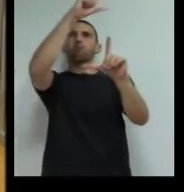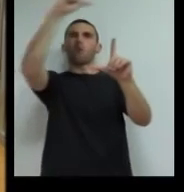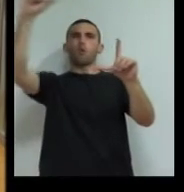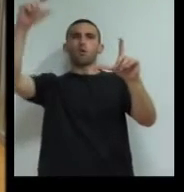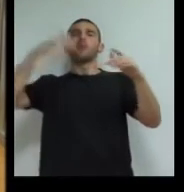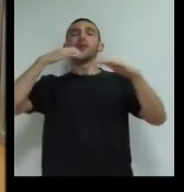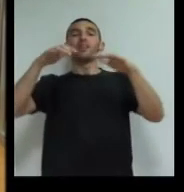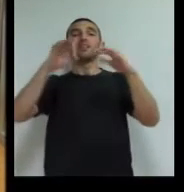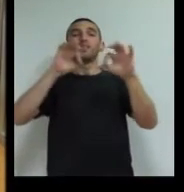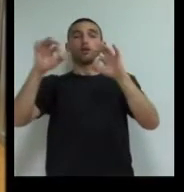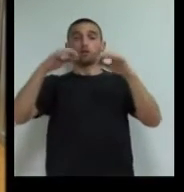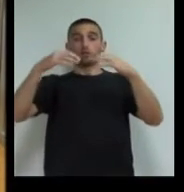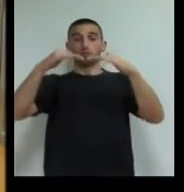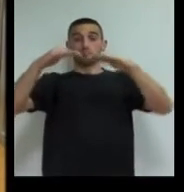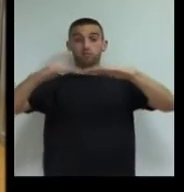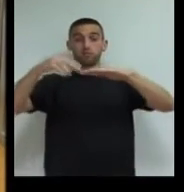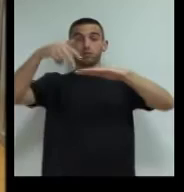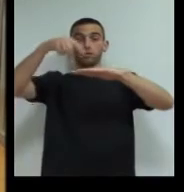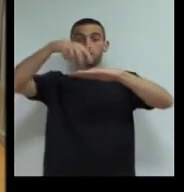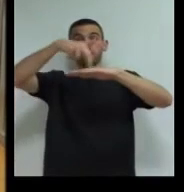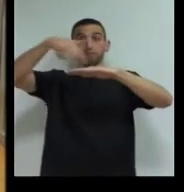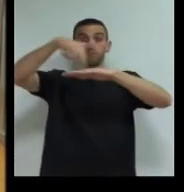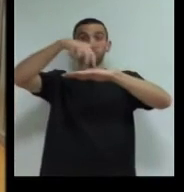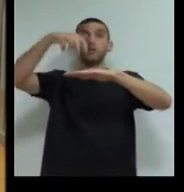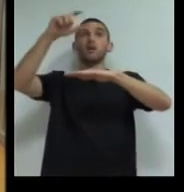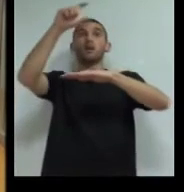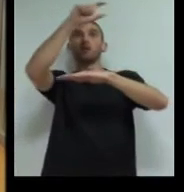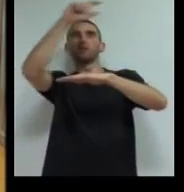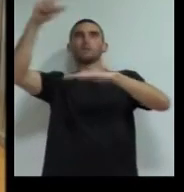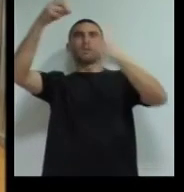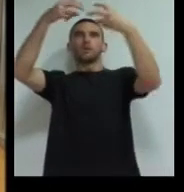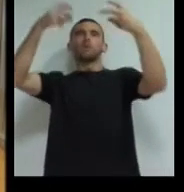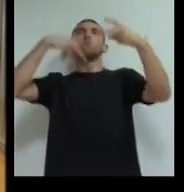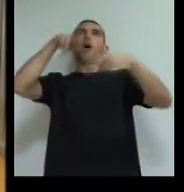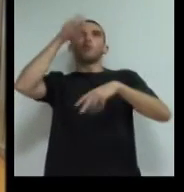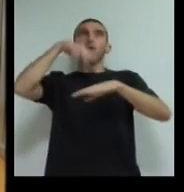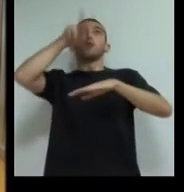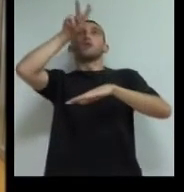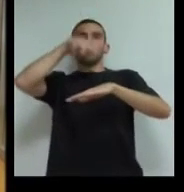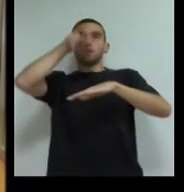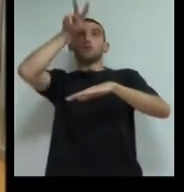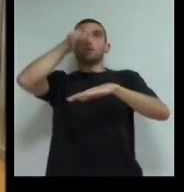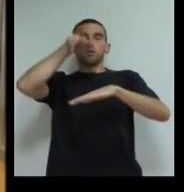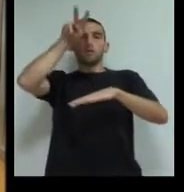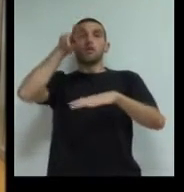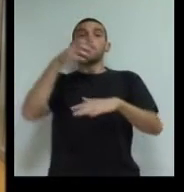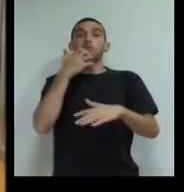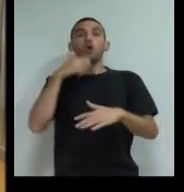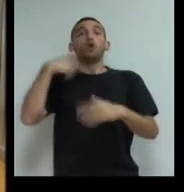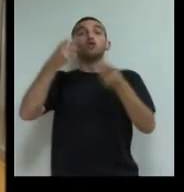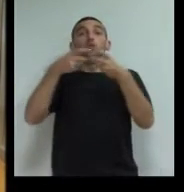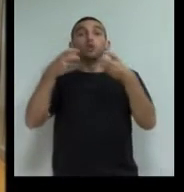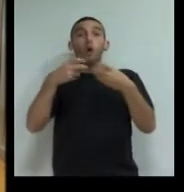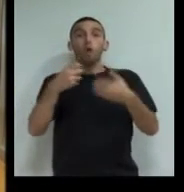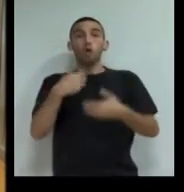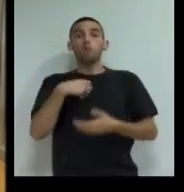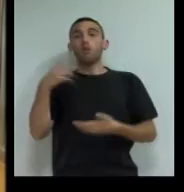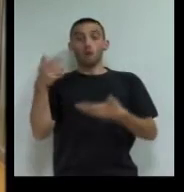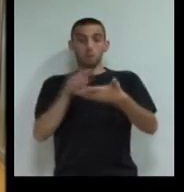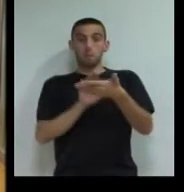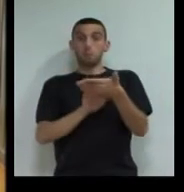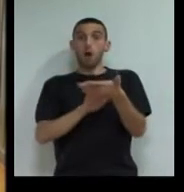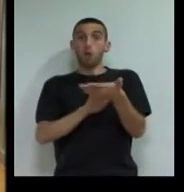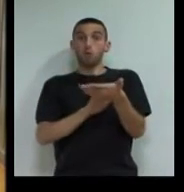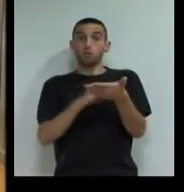bueno, si podemos hacer que ese subtitulado sea encerrado, lo tengan en la palma de la mano y se lo coloquen como mejor